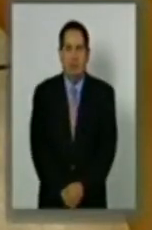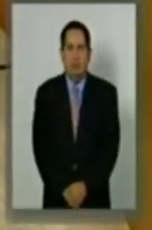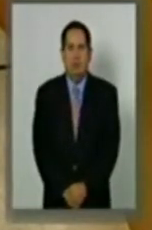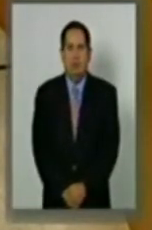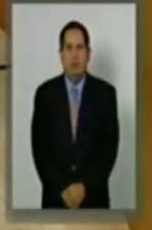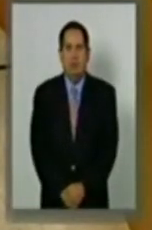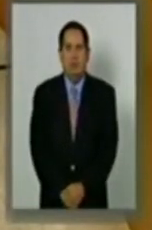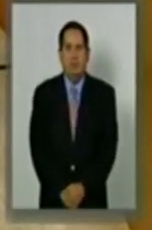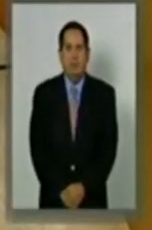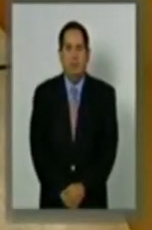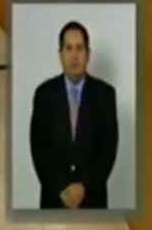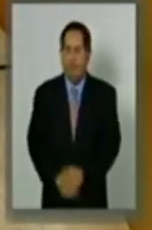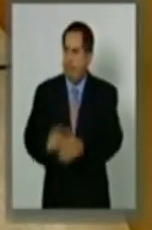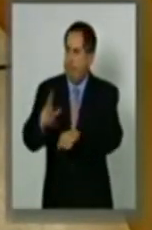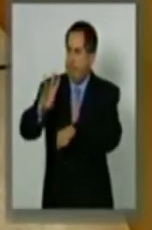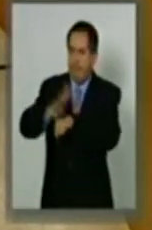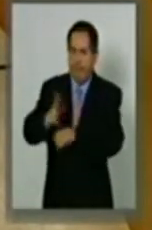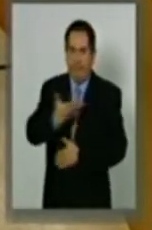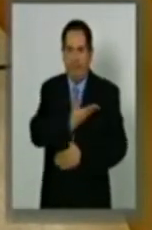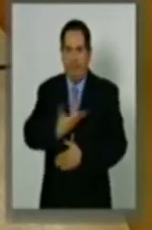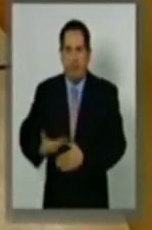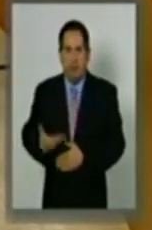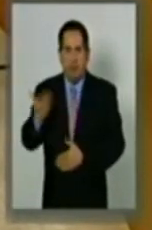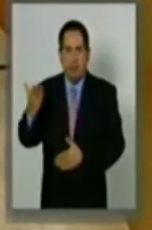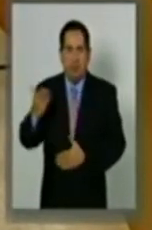Con el permiso de la presidencia,